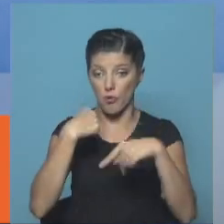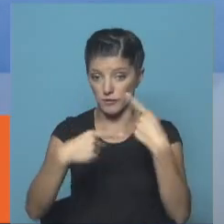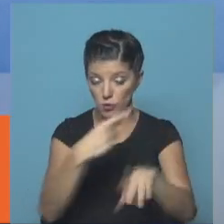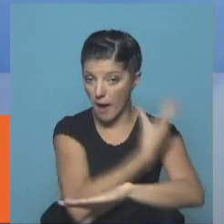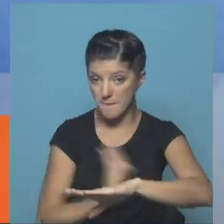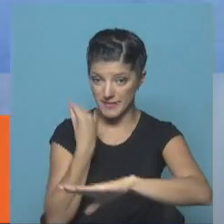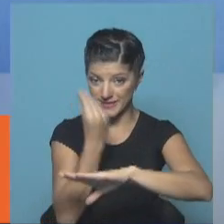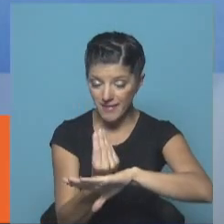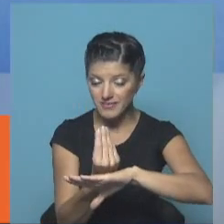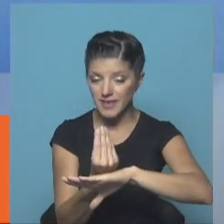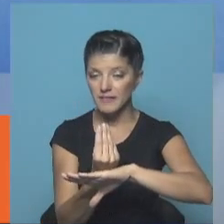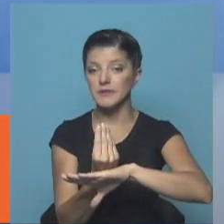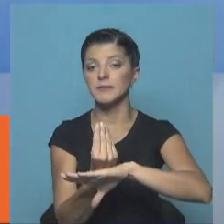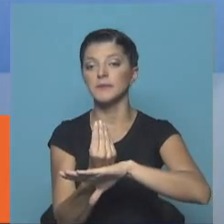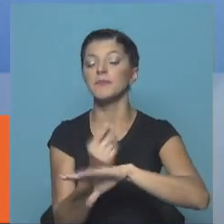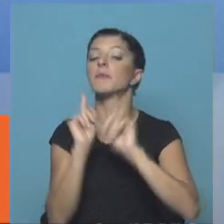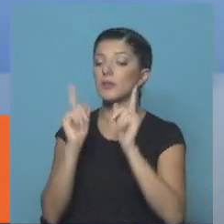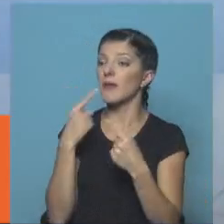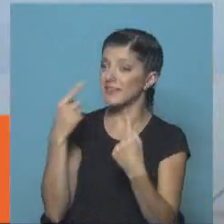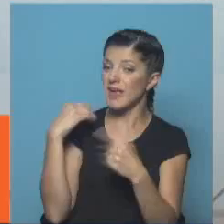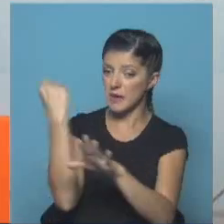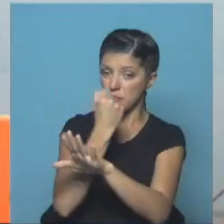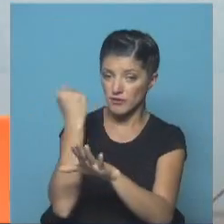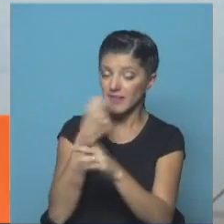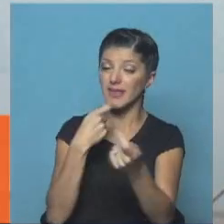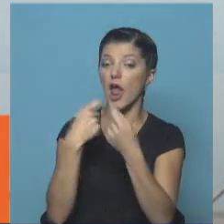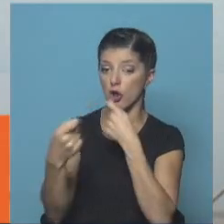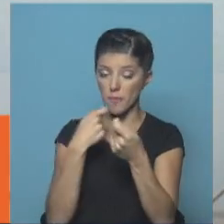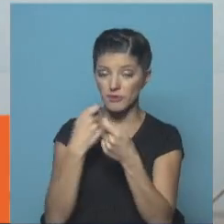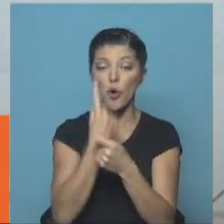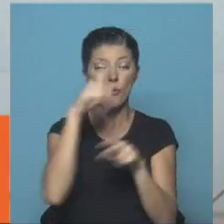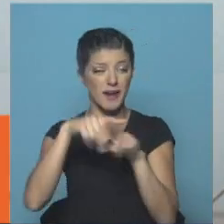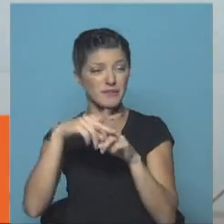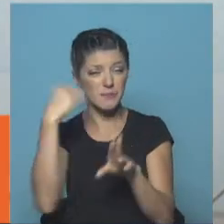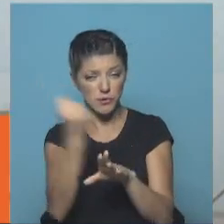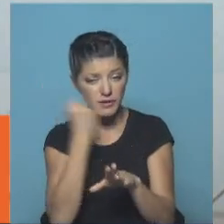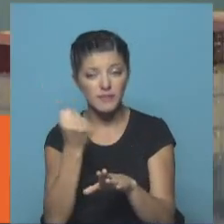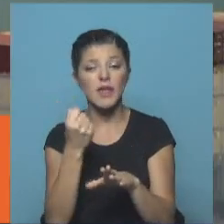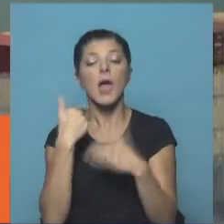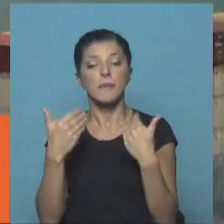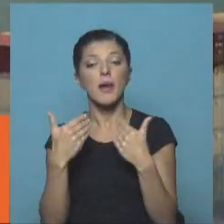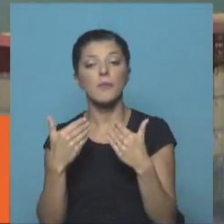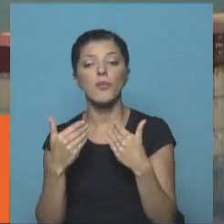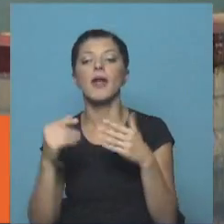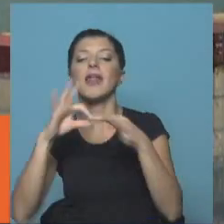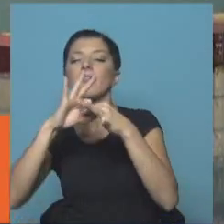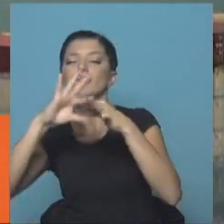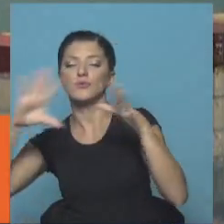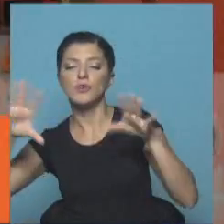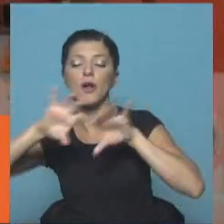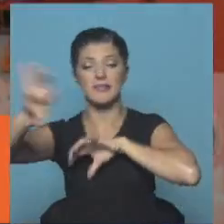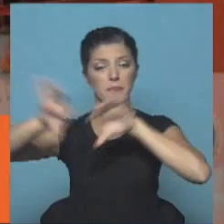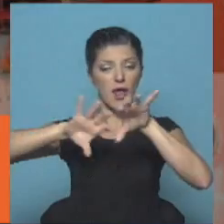el presidente brasileño reivindica el comercio como herramienta para responder a las tendencias de desunión, aislacionismo